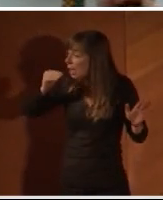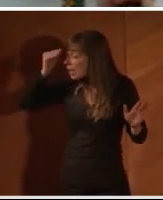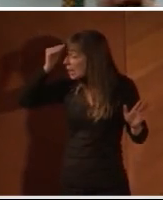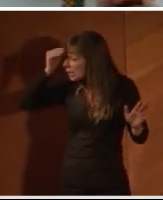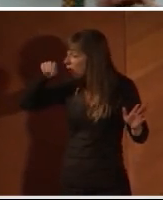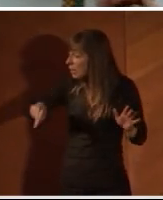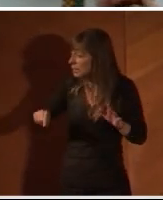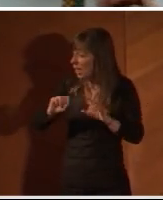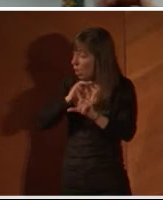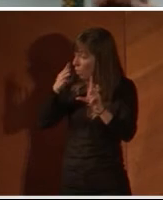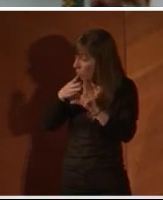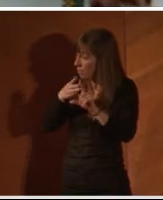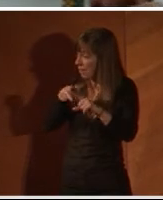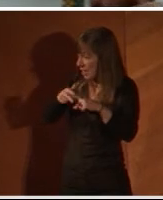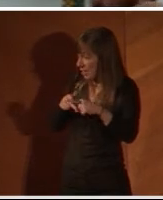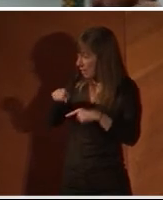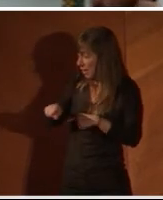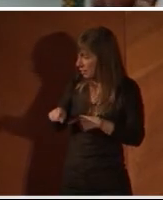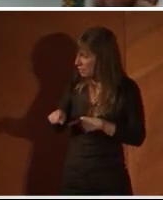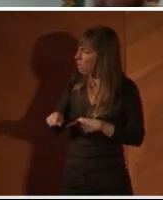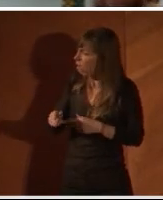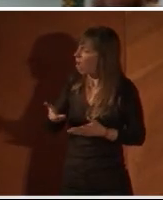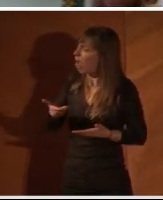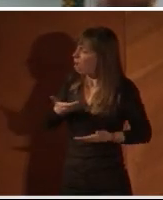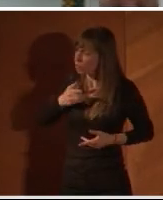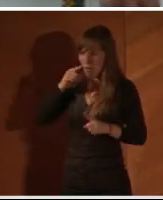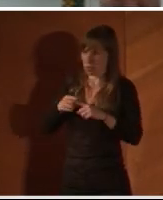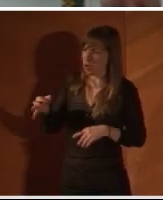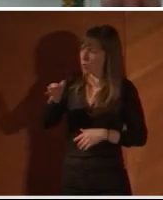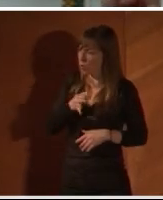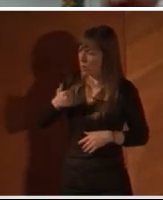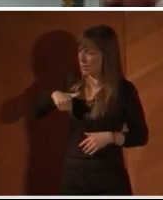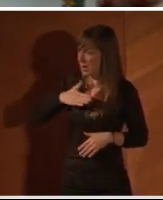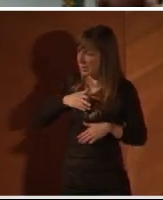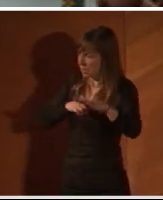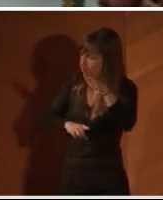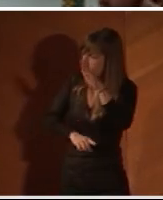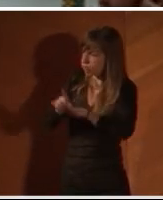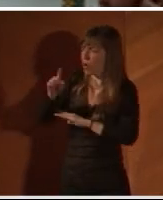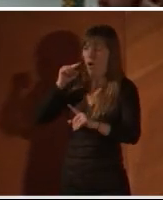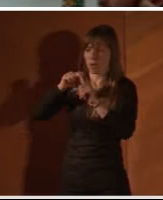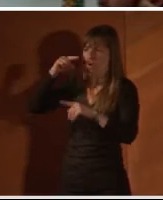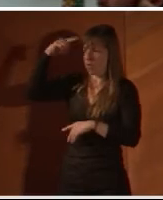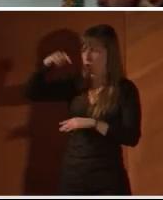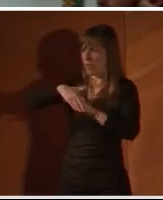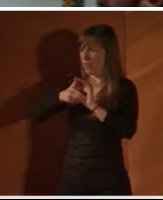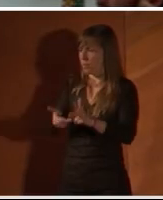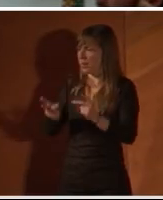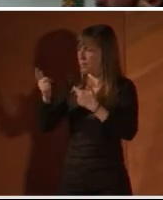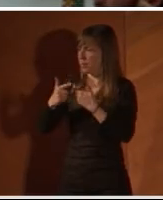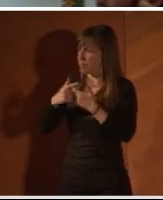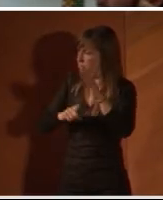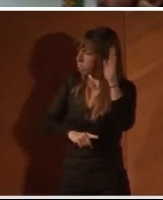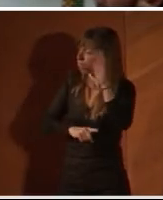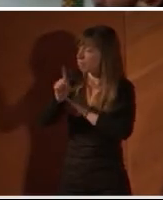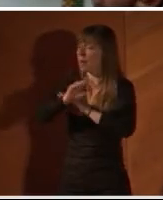esta herramienta va a ser un paso muy importante para nuestra isla en el avance de esa cultura democrática y participativa. Así que